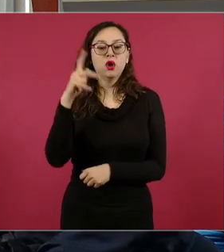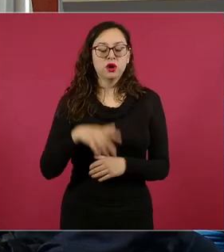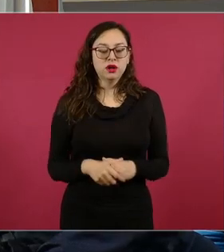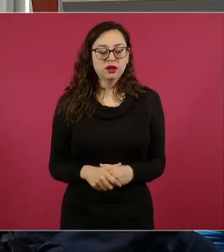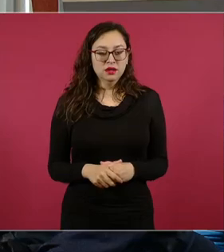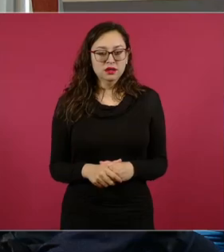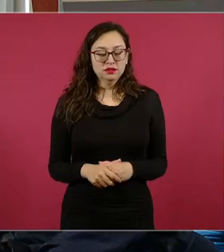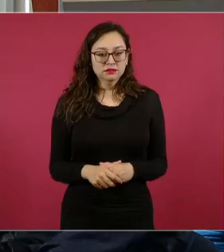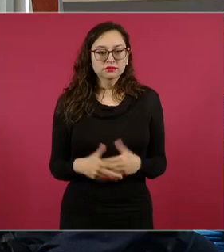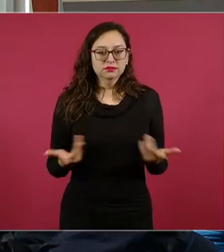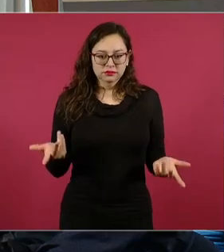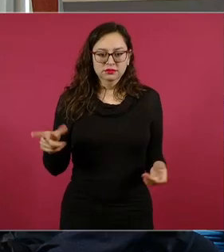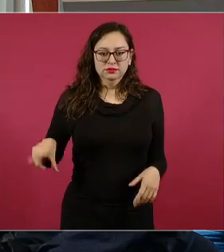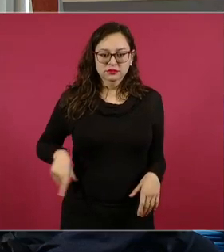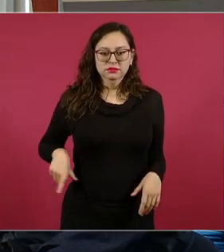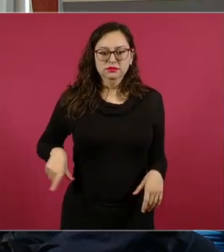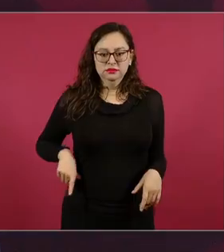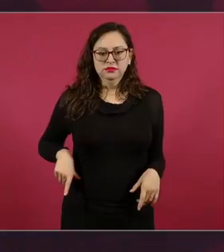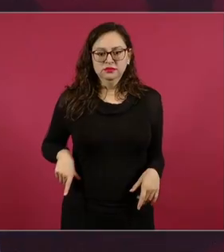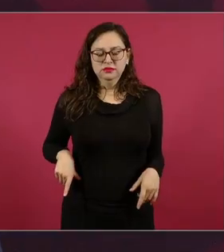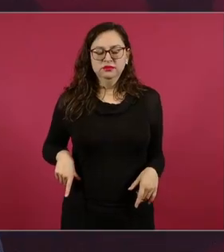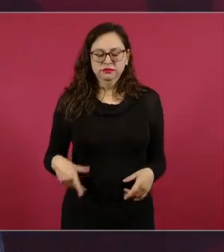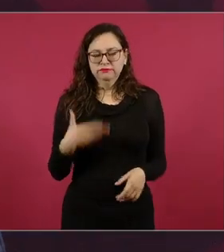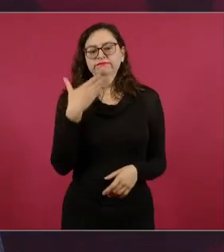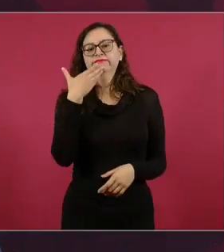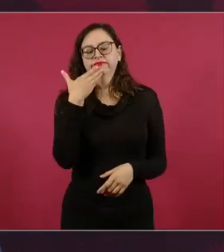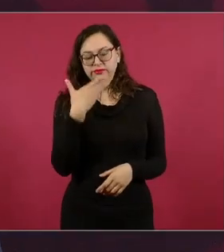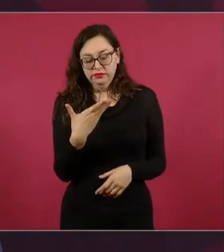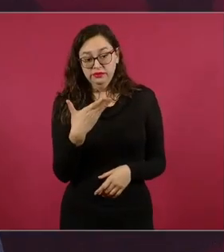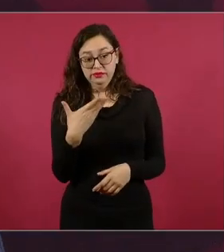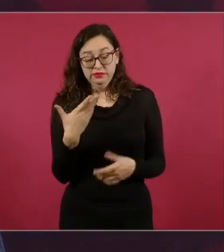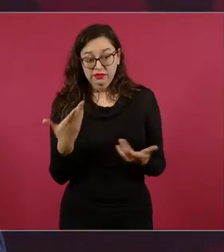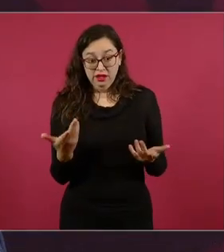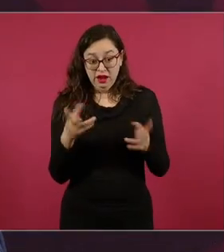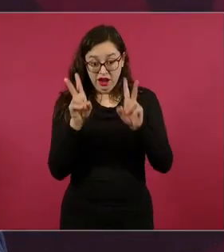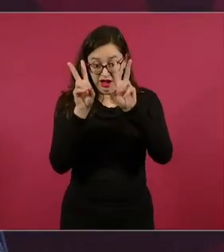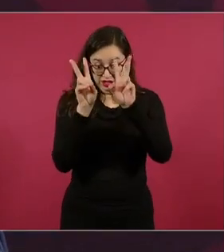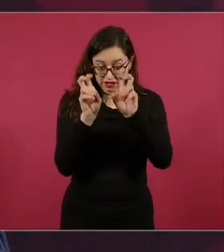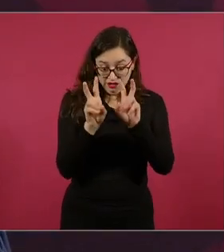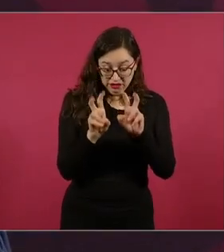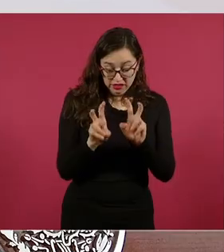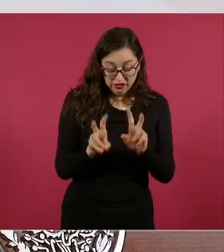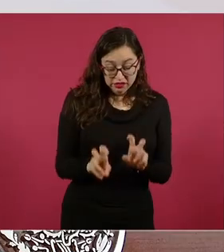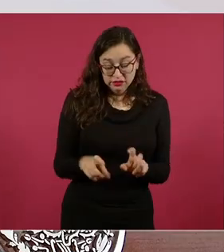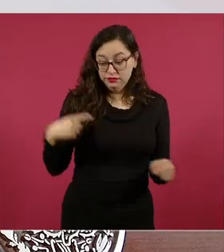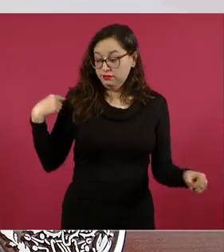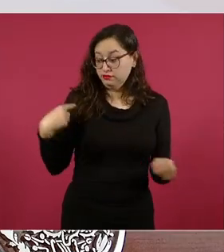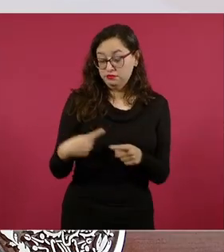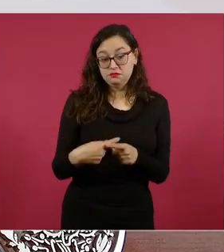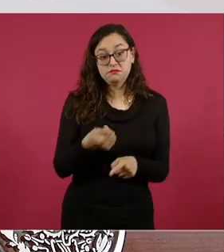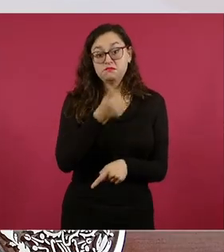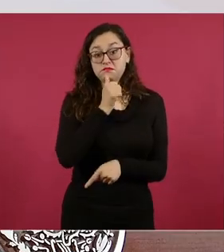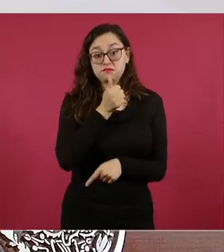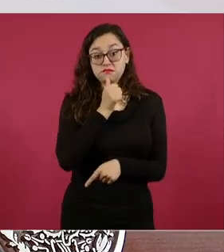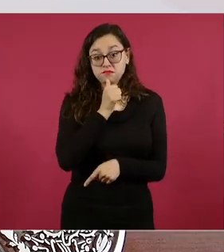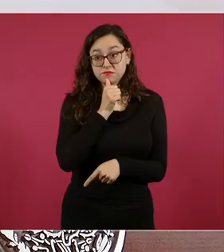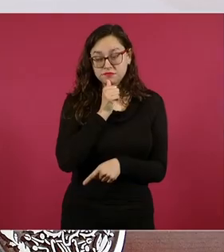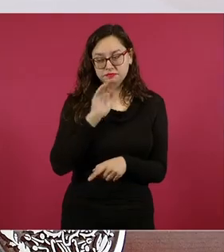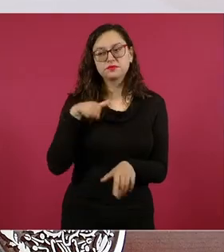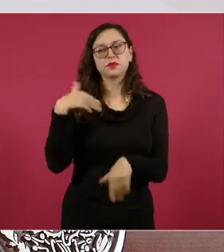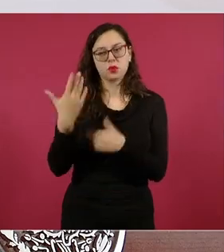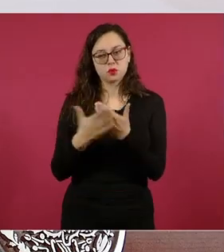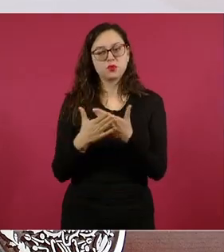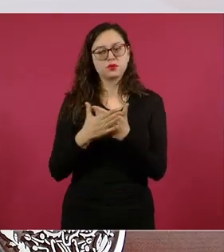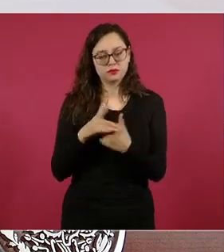y va a ser un buen gobierno. Y estos temas, estoy seguro que los va